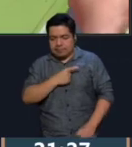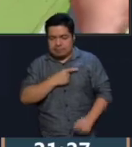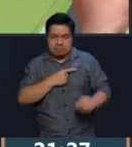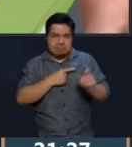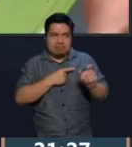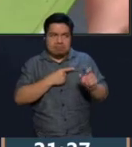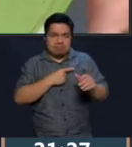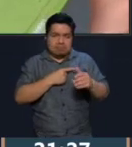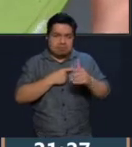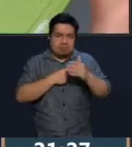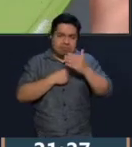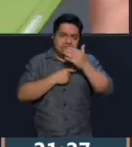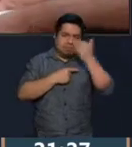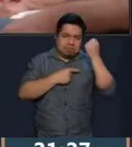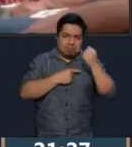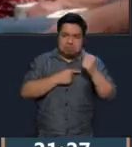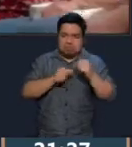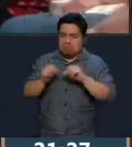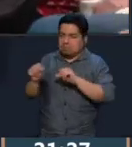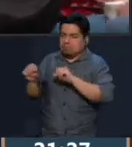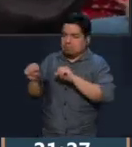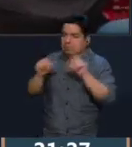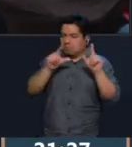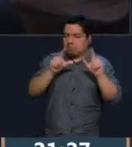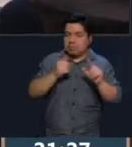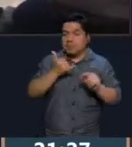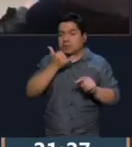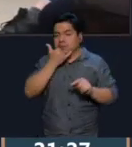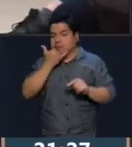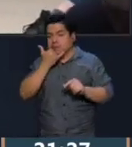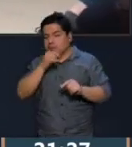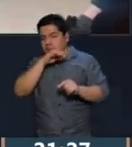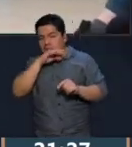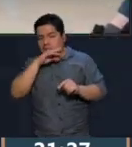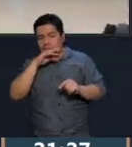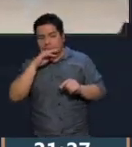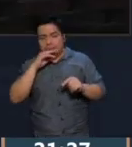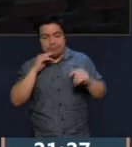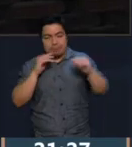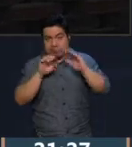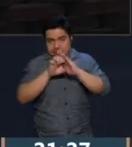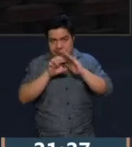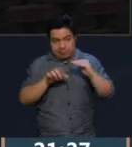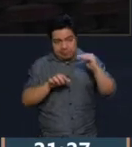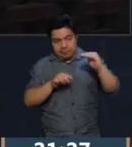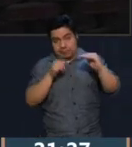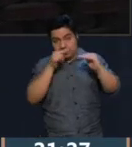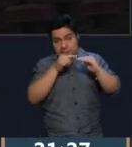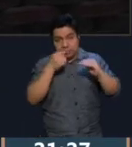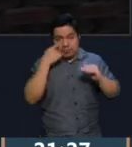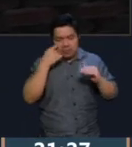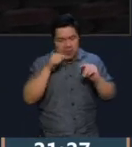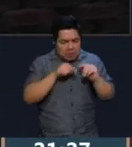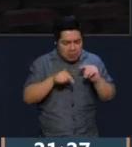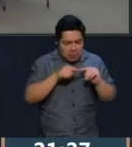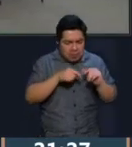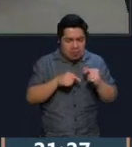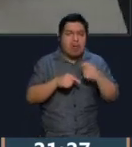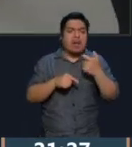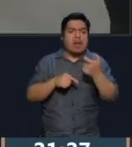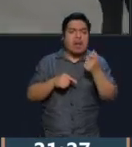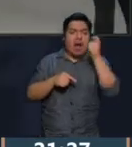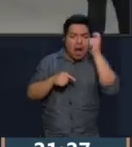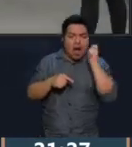sé si lo podemos ver en cámaras o no, de esta pensión que está aquí abajito y lo